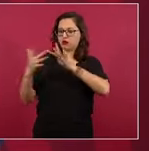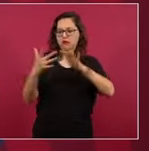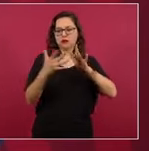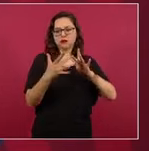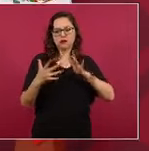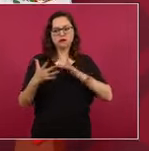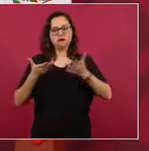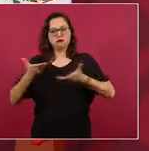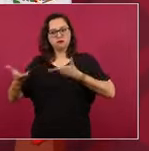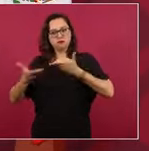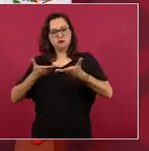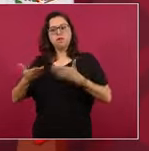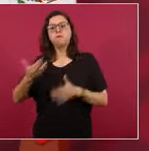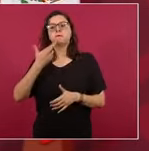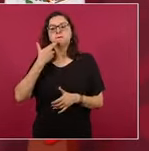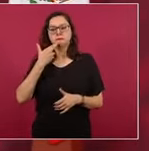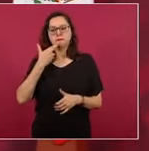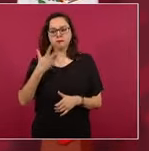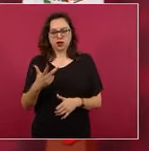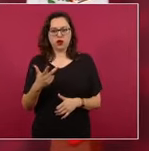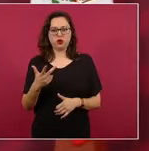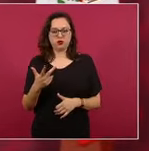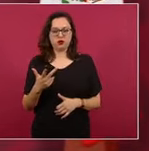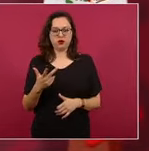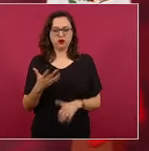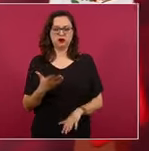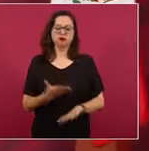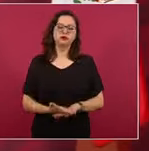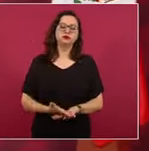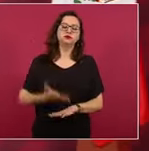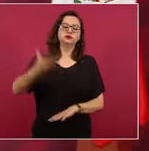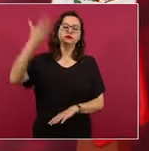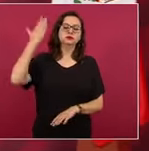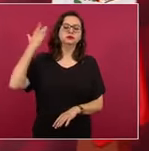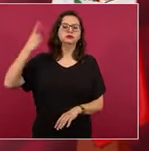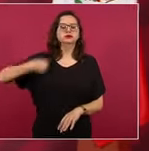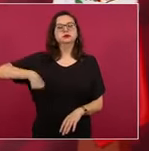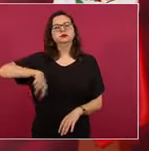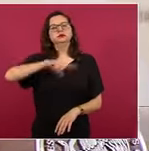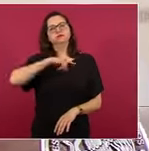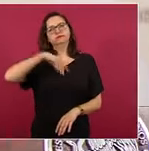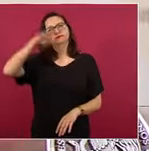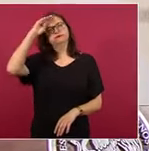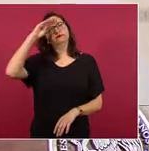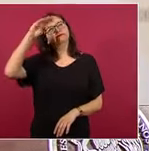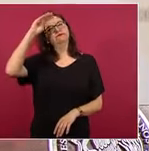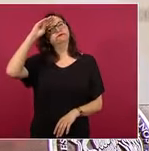muy buena. Originalmente queríamos que